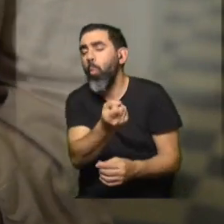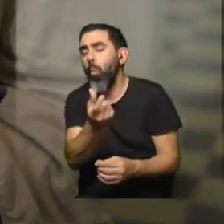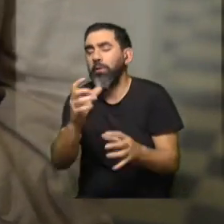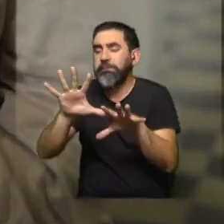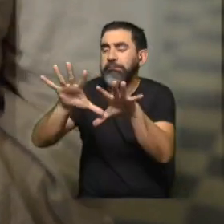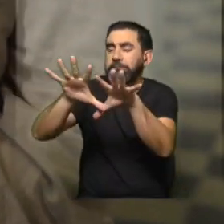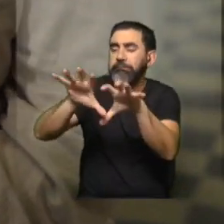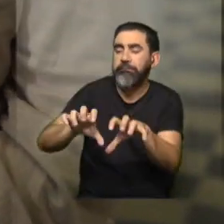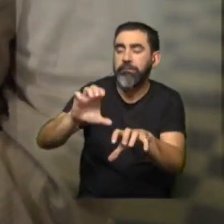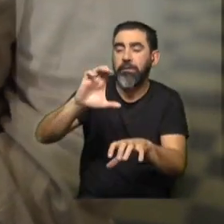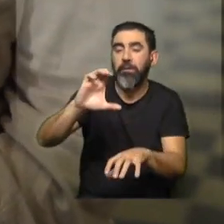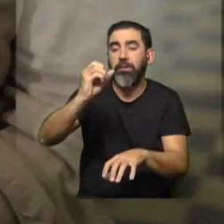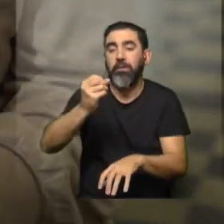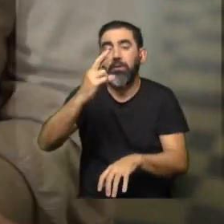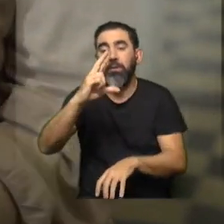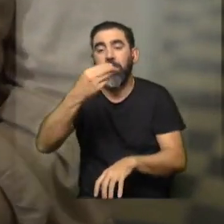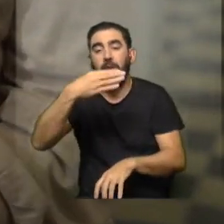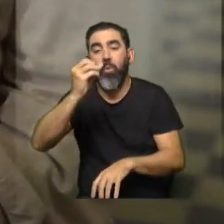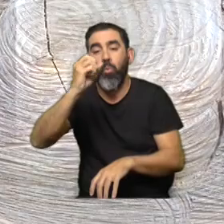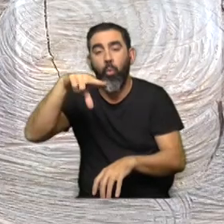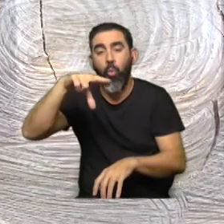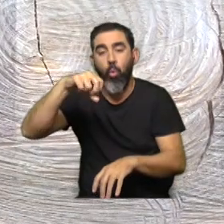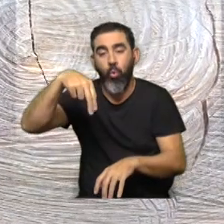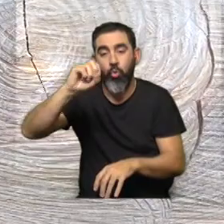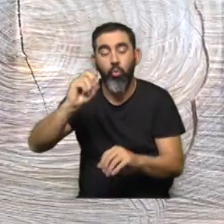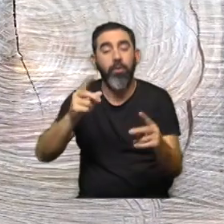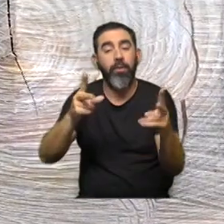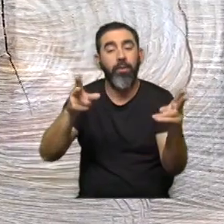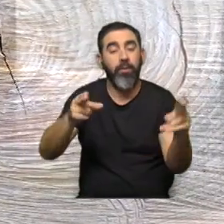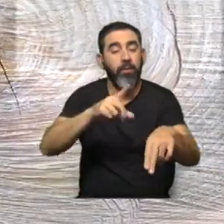el carbono en un determinado lapso de tiempo.